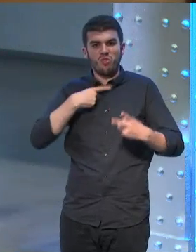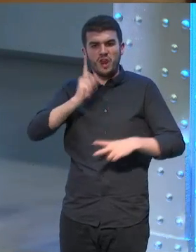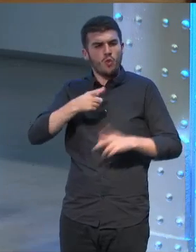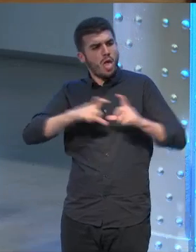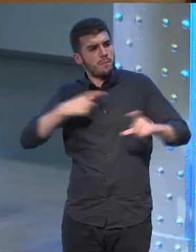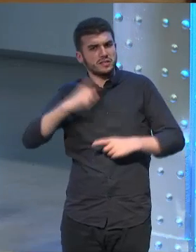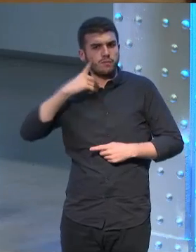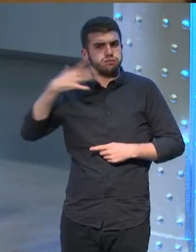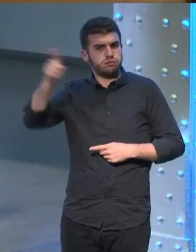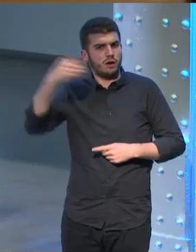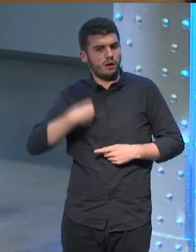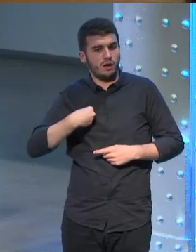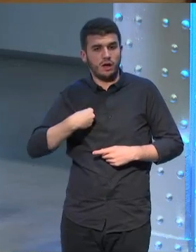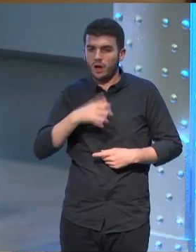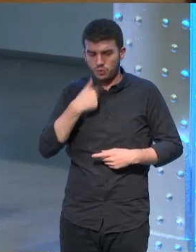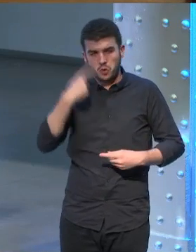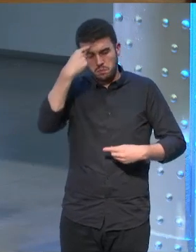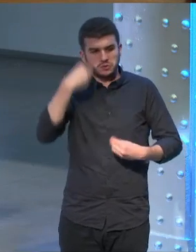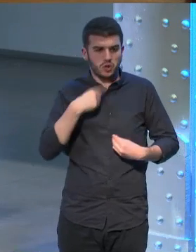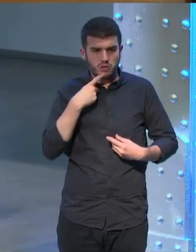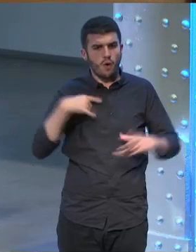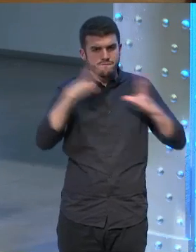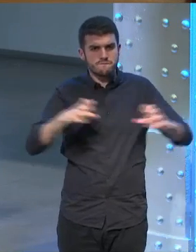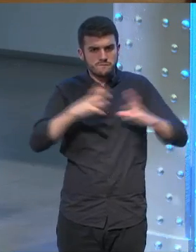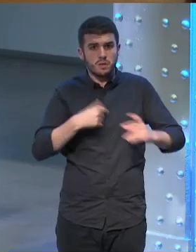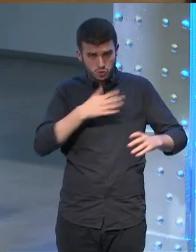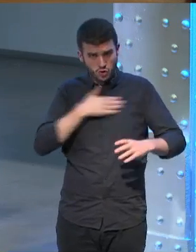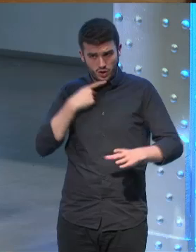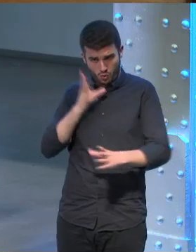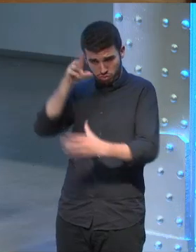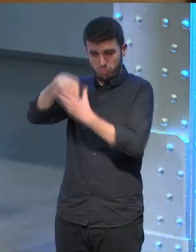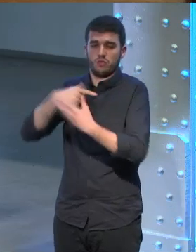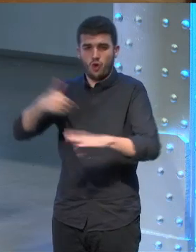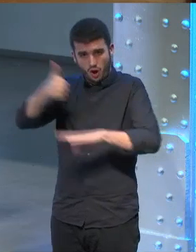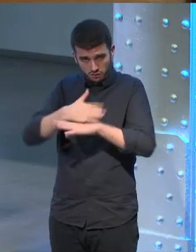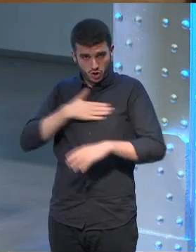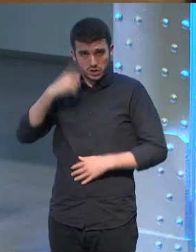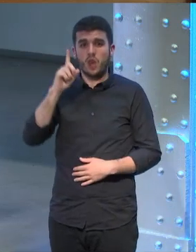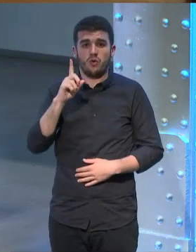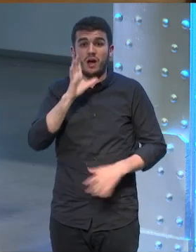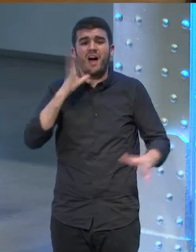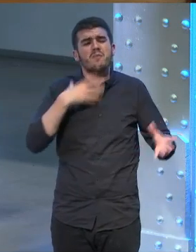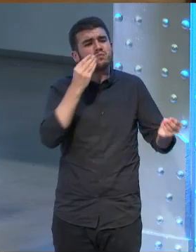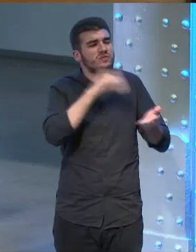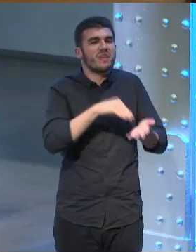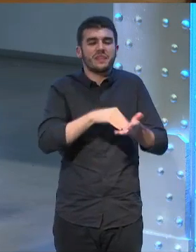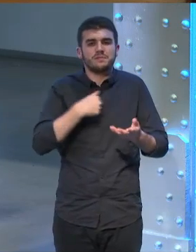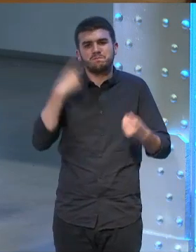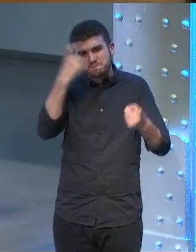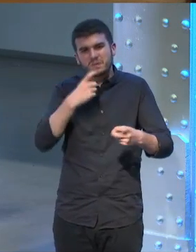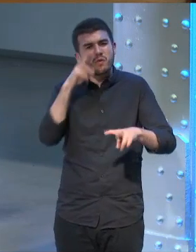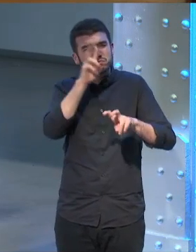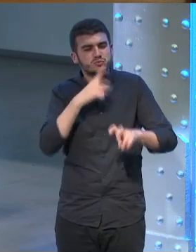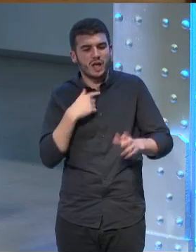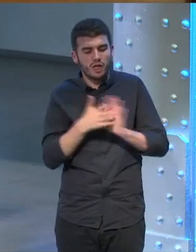empresa. Porque yo me considero ambiciosa, algún día me gustaría estar allí, pero sí que muchas veces he buscado el dejar